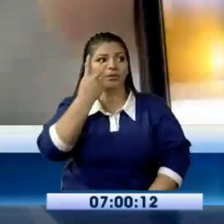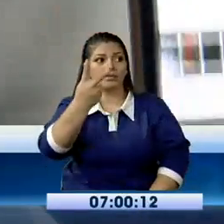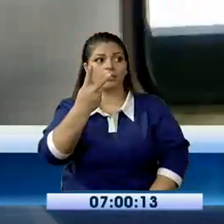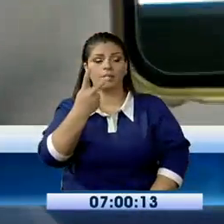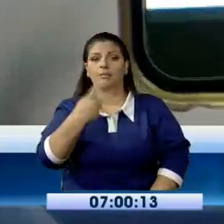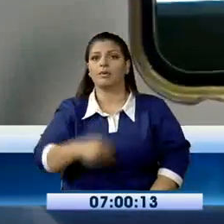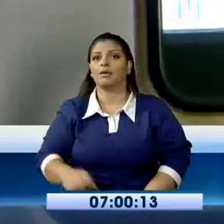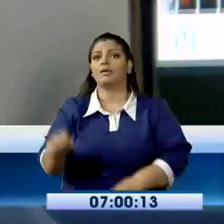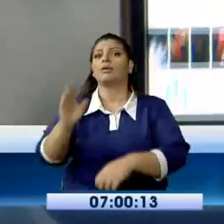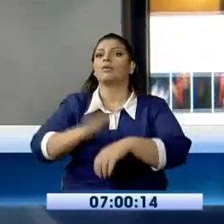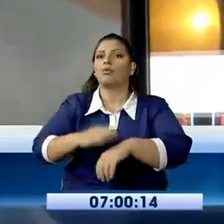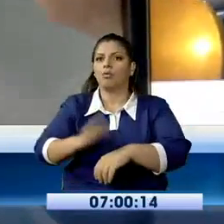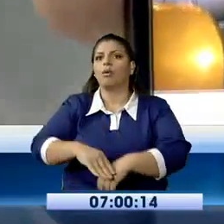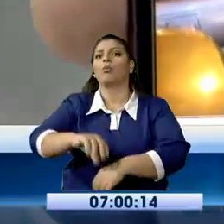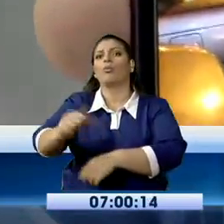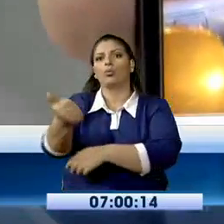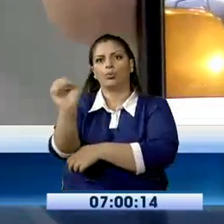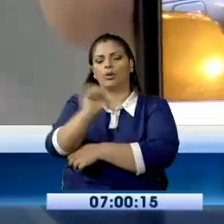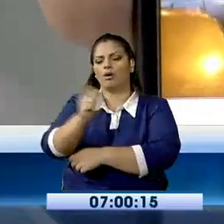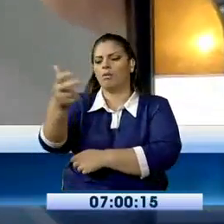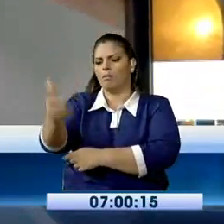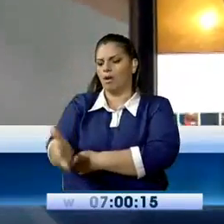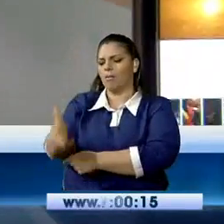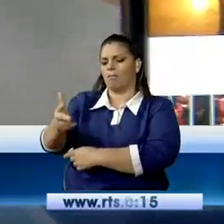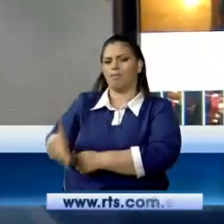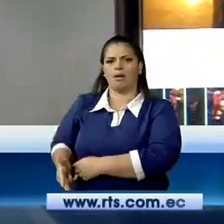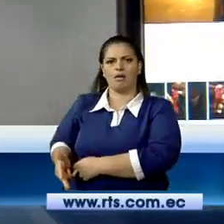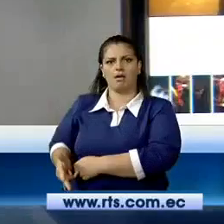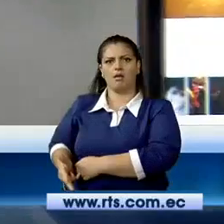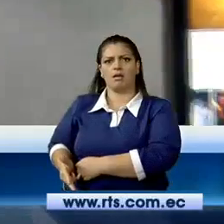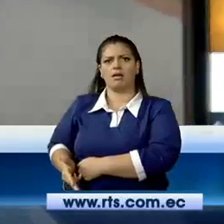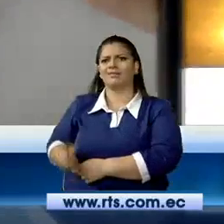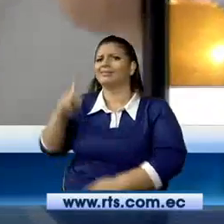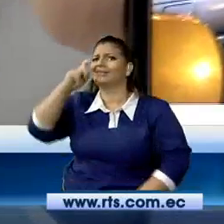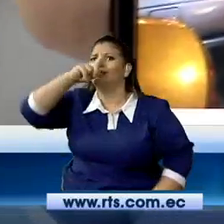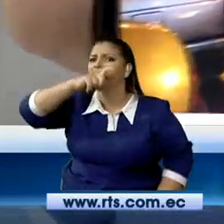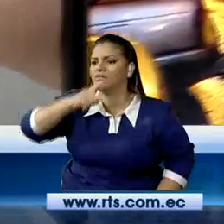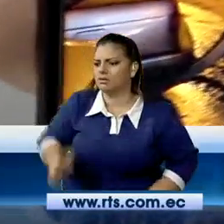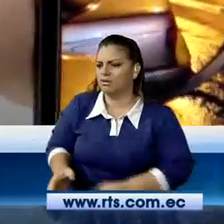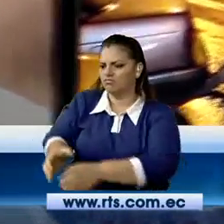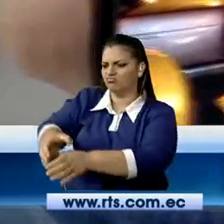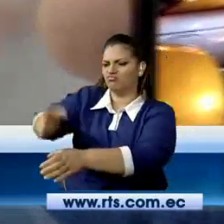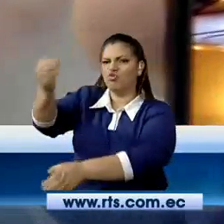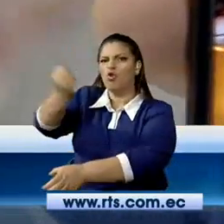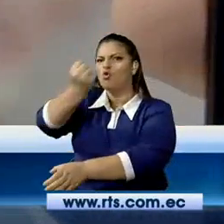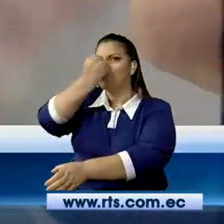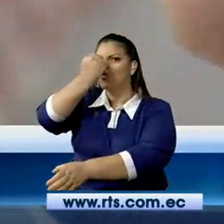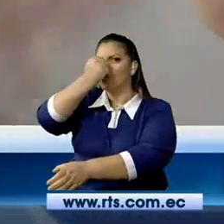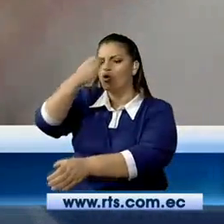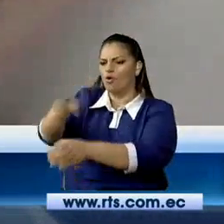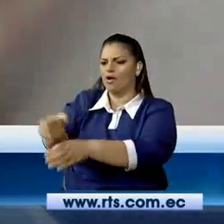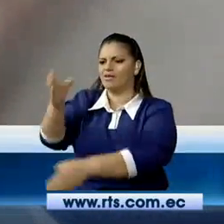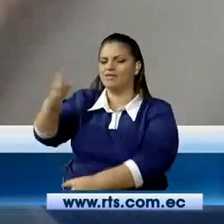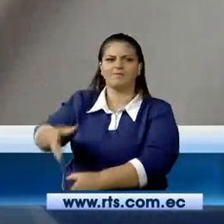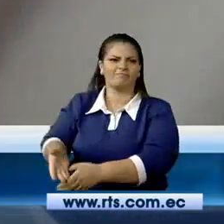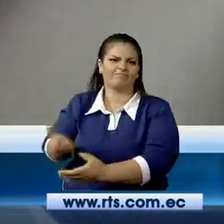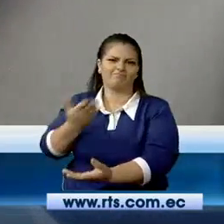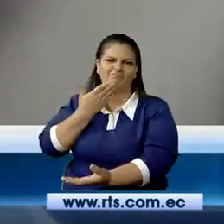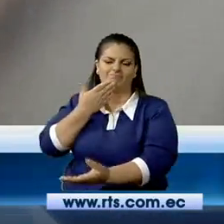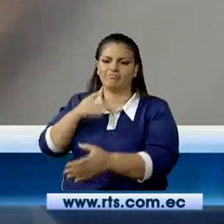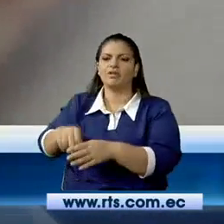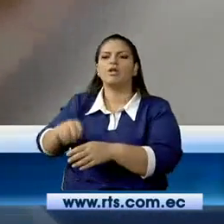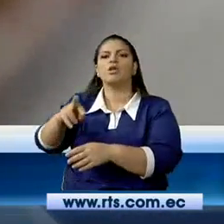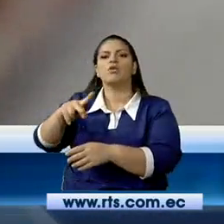el hidrante. Vean, ahí está. Ahí está. Vean. Miren. Todos esos obstáculos. Malabares los bomberos. Todos esos